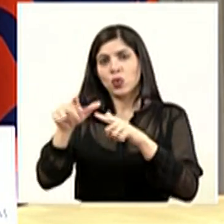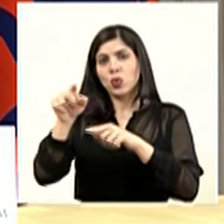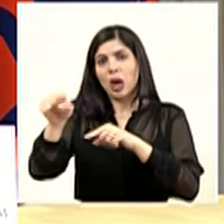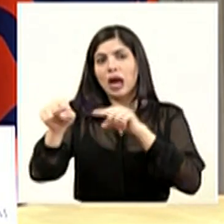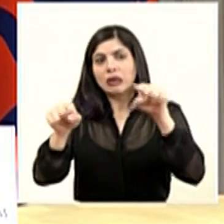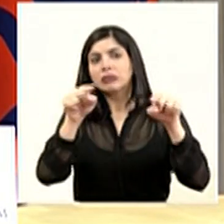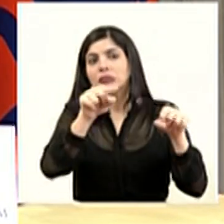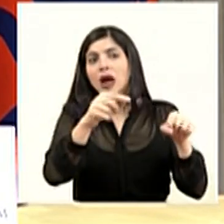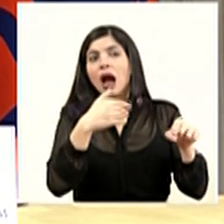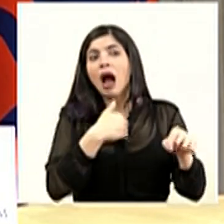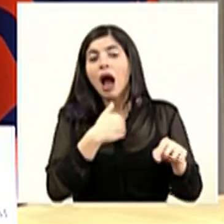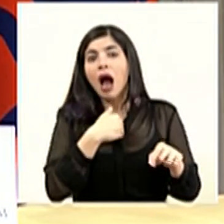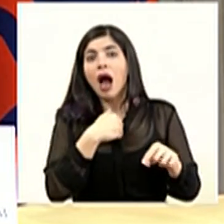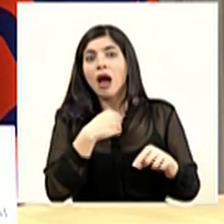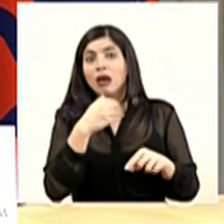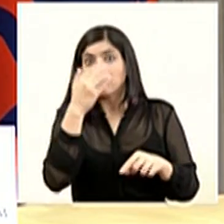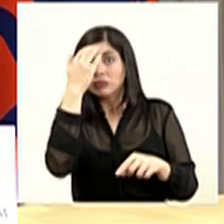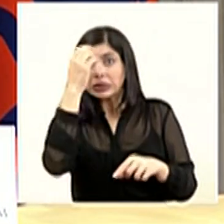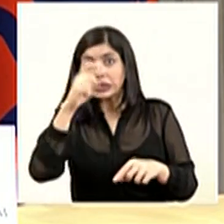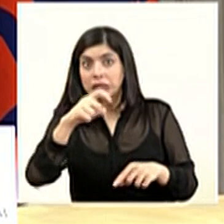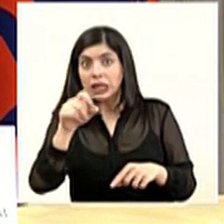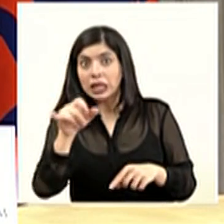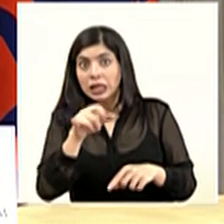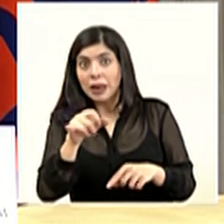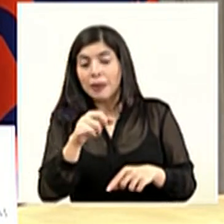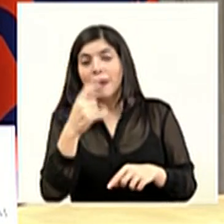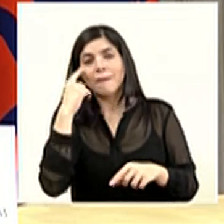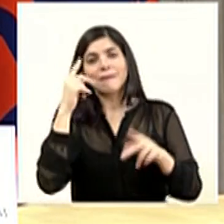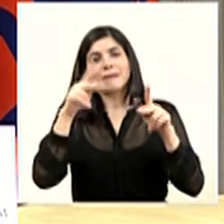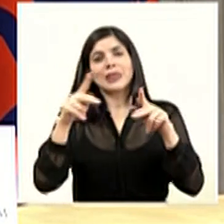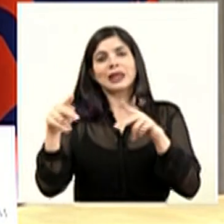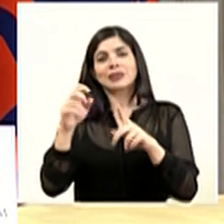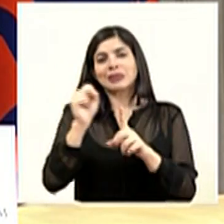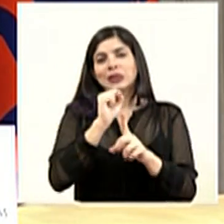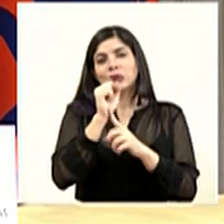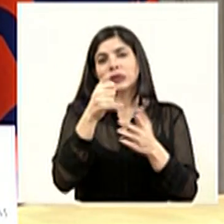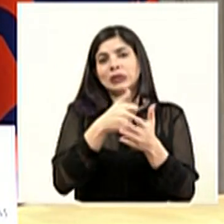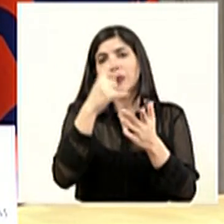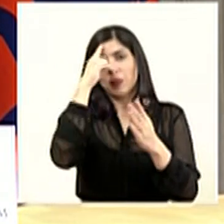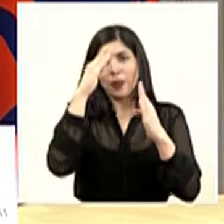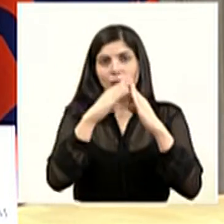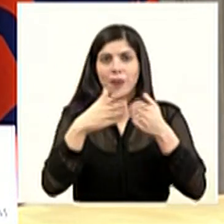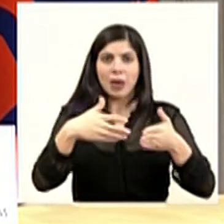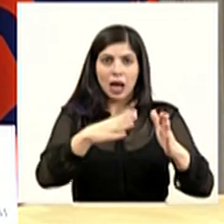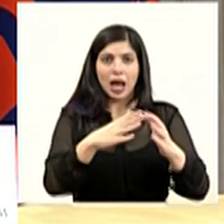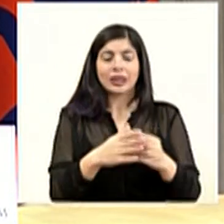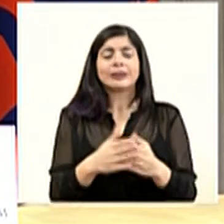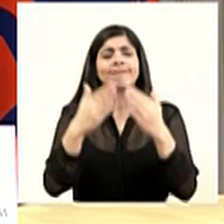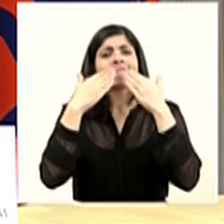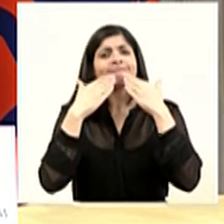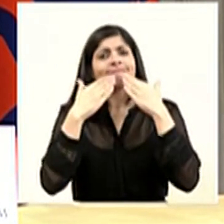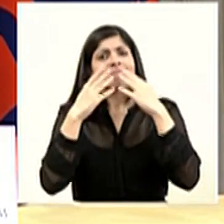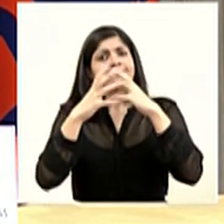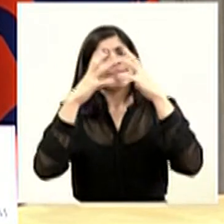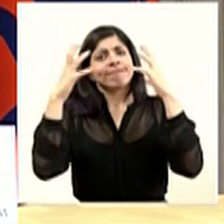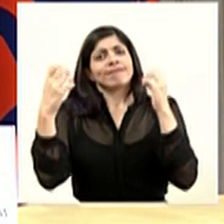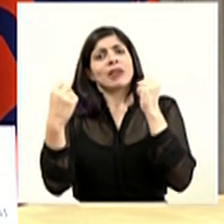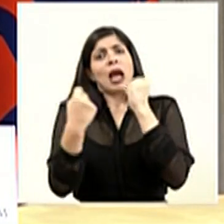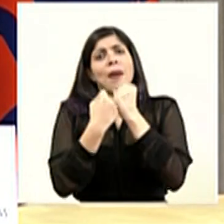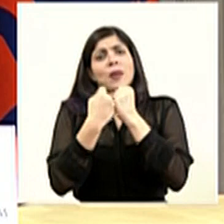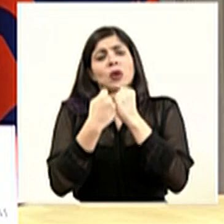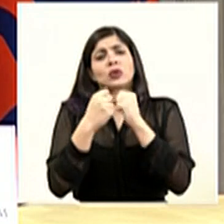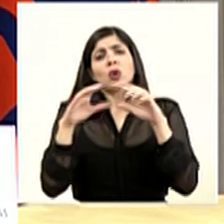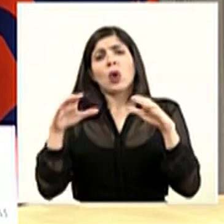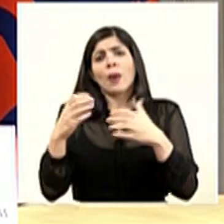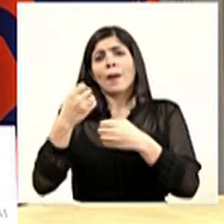que tengan también identificada esa necesidad para personas de vulnerabilidad en calle. Agradecemos enormemente el apoyo del Comité Municipal